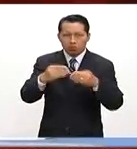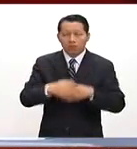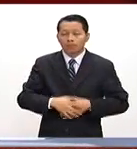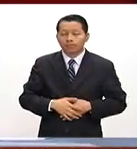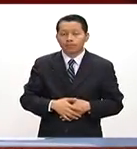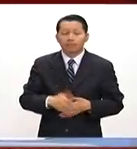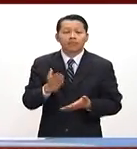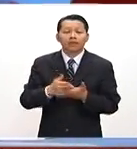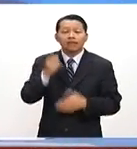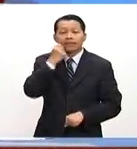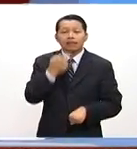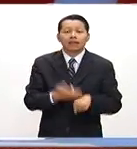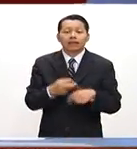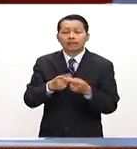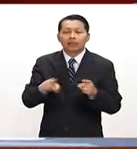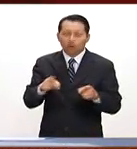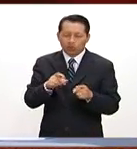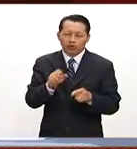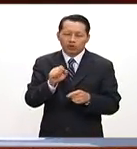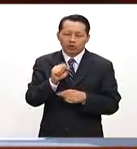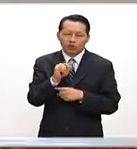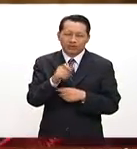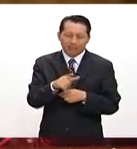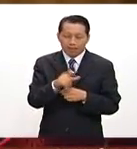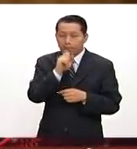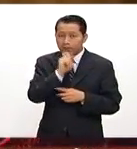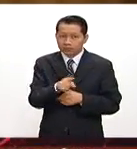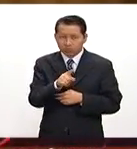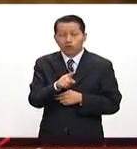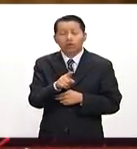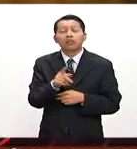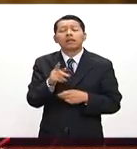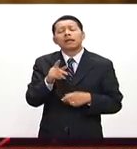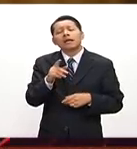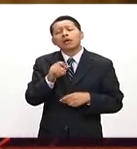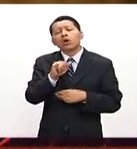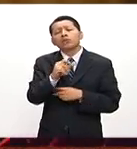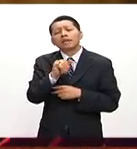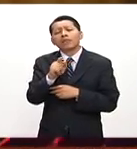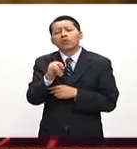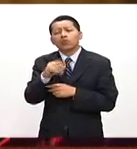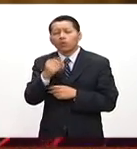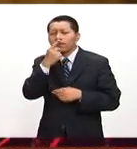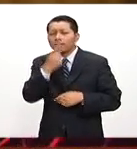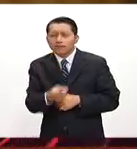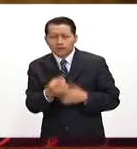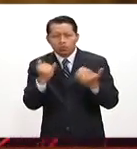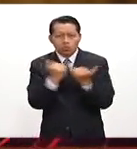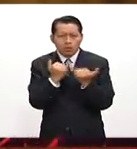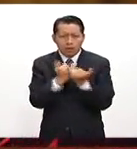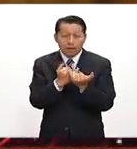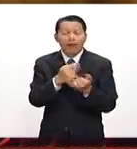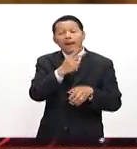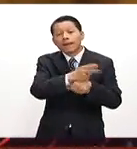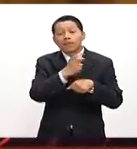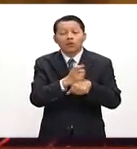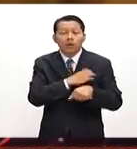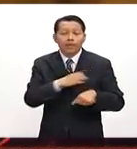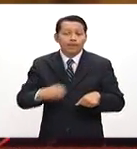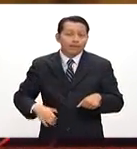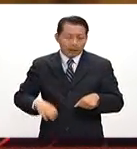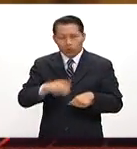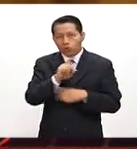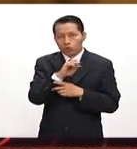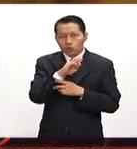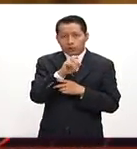Por su parte, el secretario de Desarrollo Social, José Antonio Meade, calificó como positiva la invitación que el presidente Enrique Peña Nieto hizo al candidato republicano